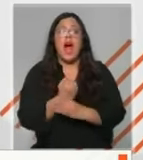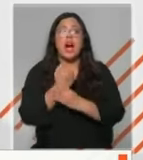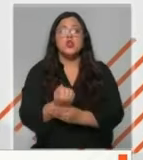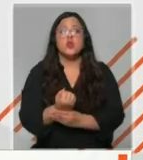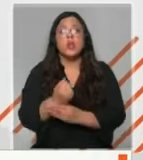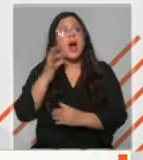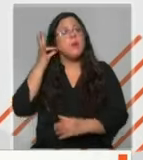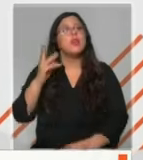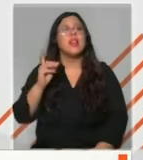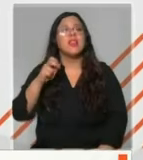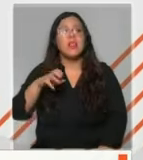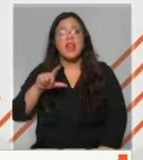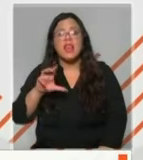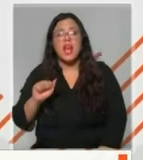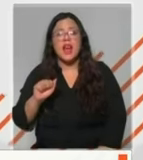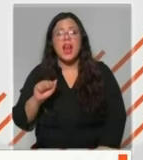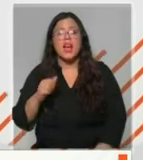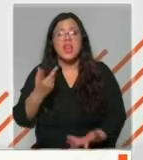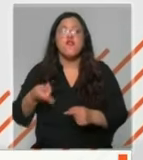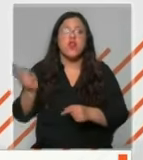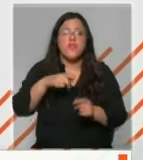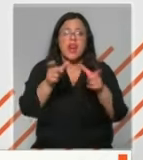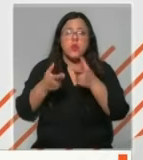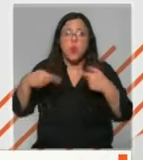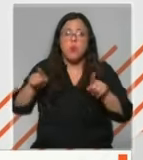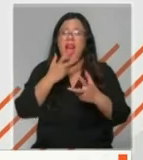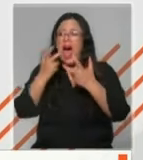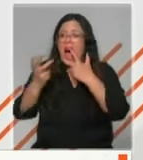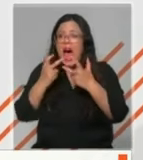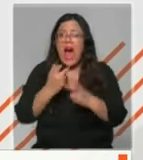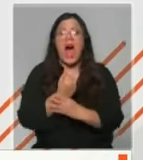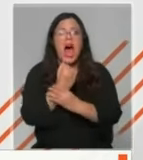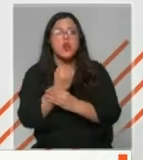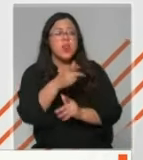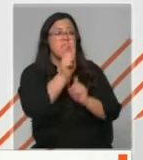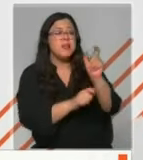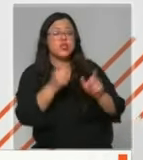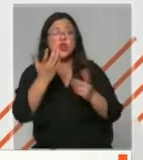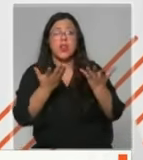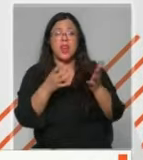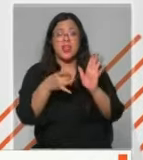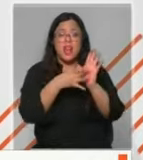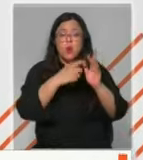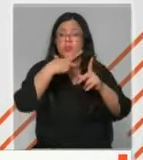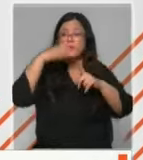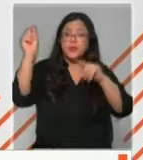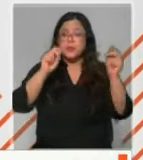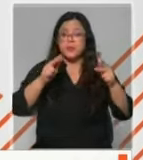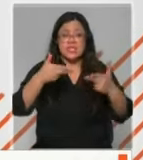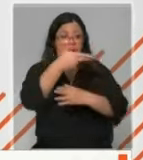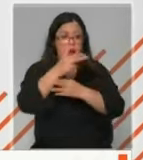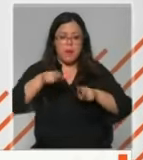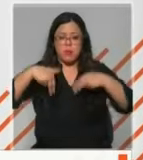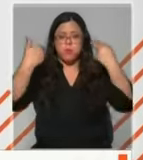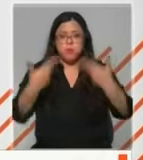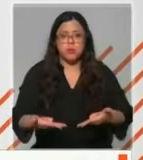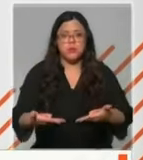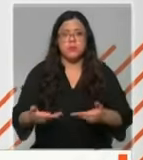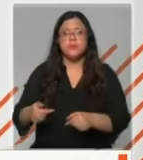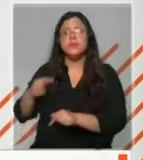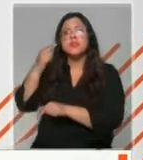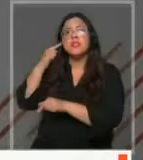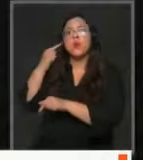cumpleaños y pedía ayuda a gritos. Los asaltantes intentaron huir, dejando tiradas sus armas en el suelo. Aquí, por favor, llamen a